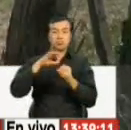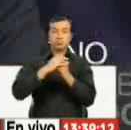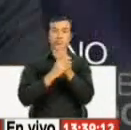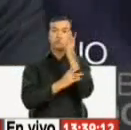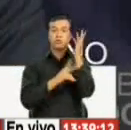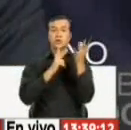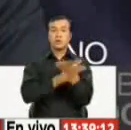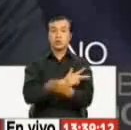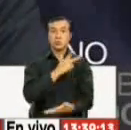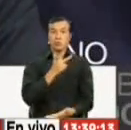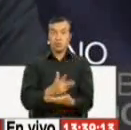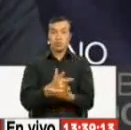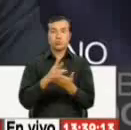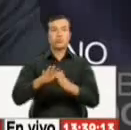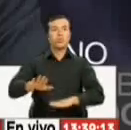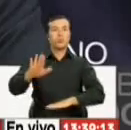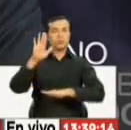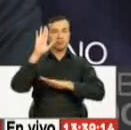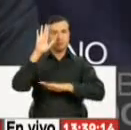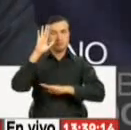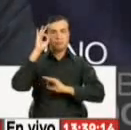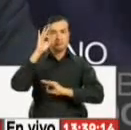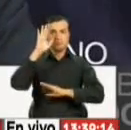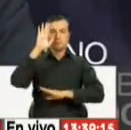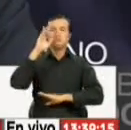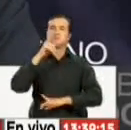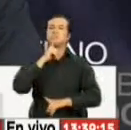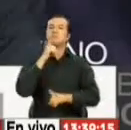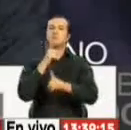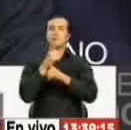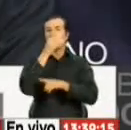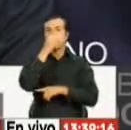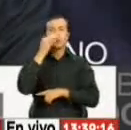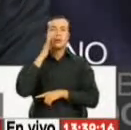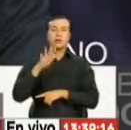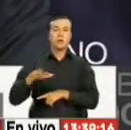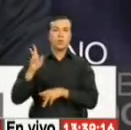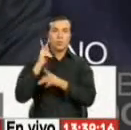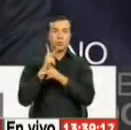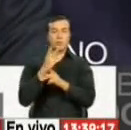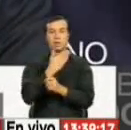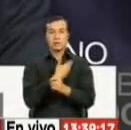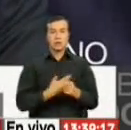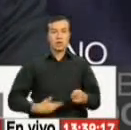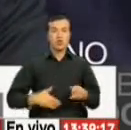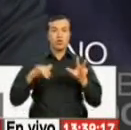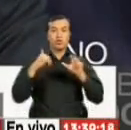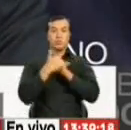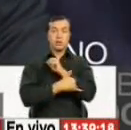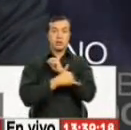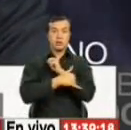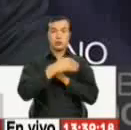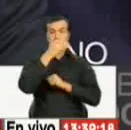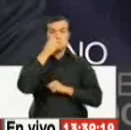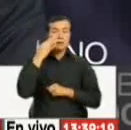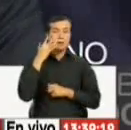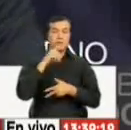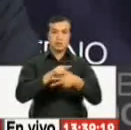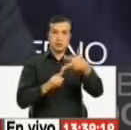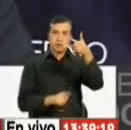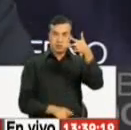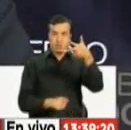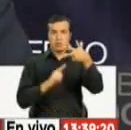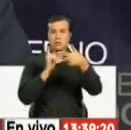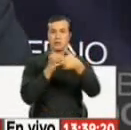chimborazo y hacer un compromiso que hemos llamado la iniciativa amazónica en los presidentes de los ocho países amazónicos hagan tres cosas primero